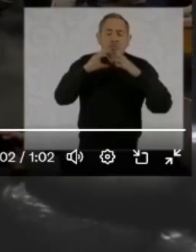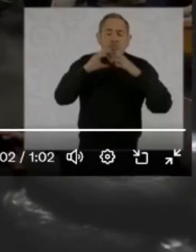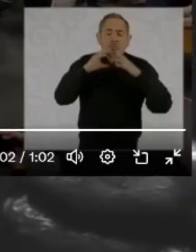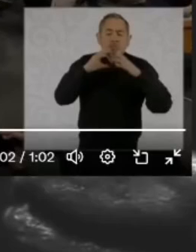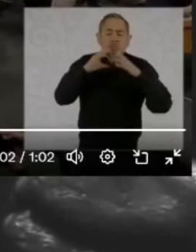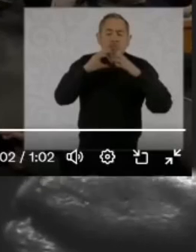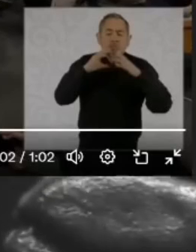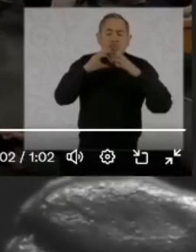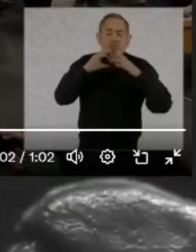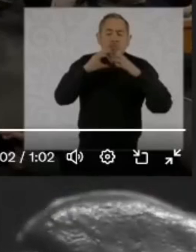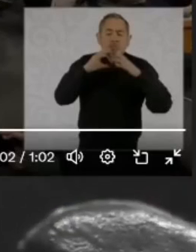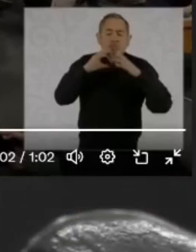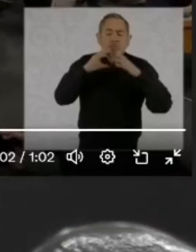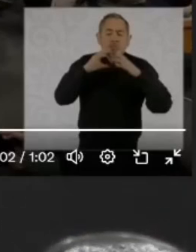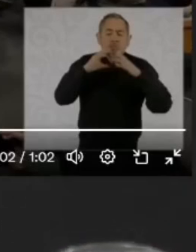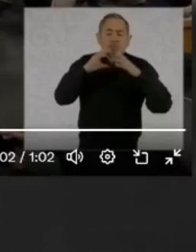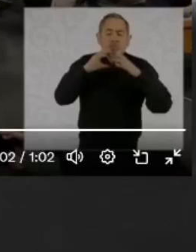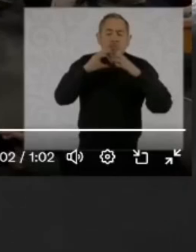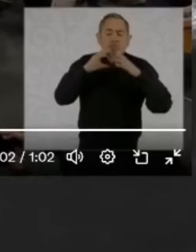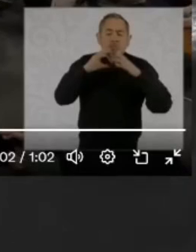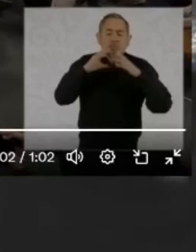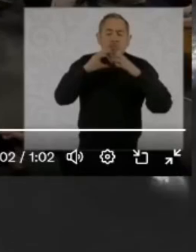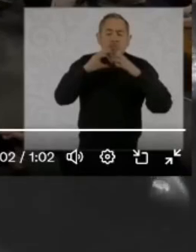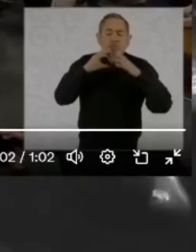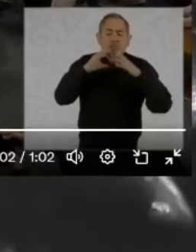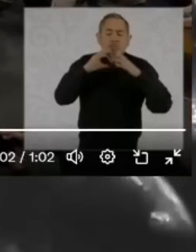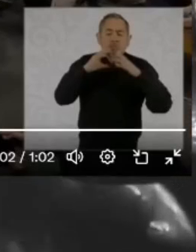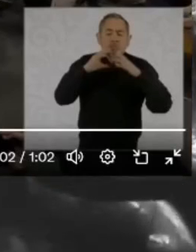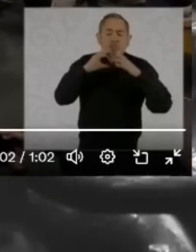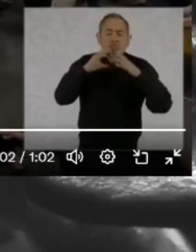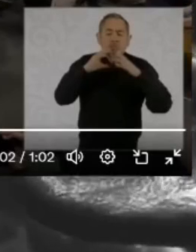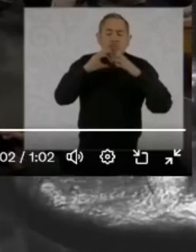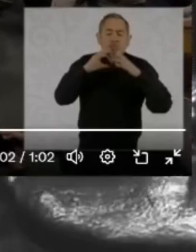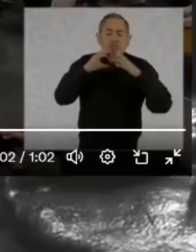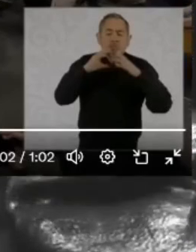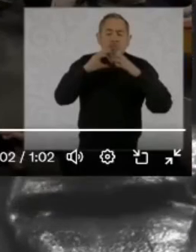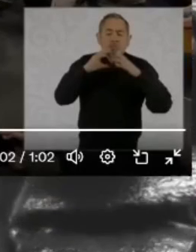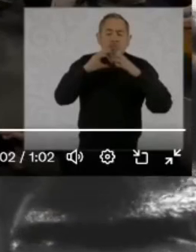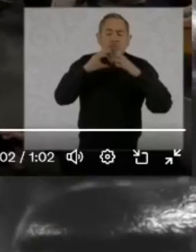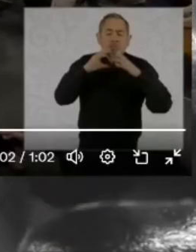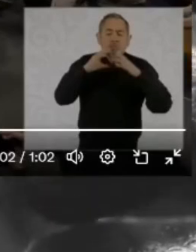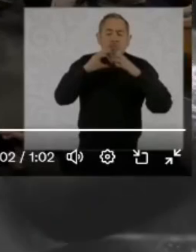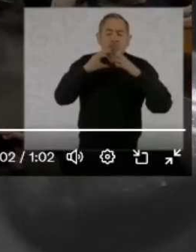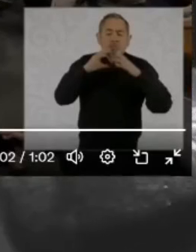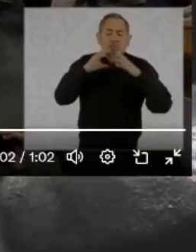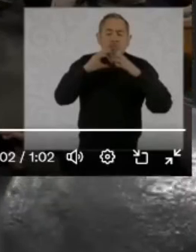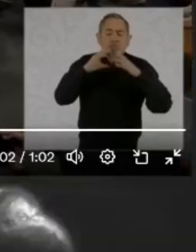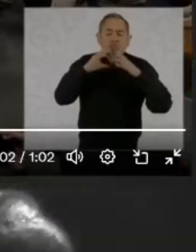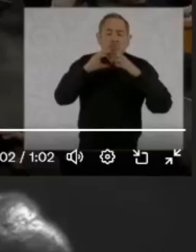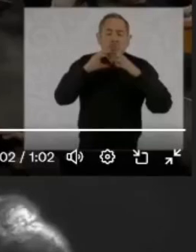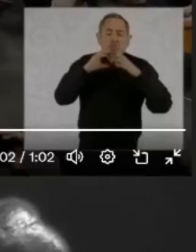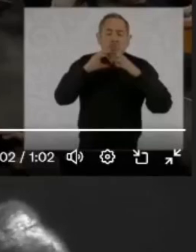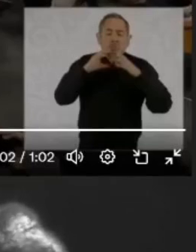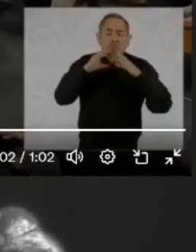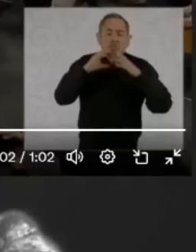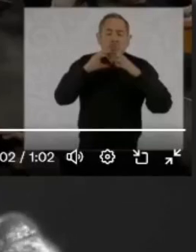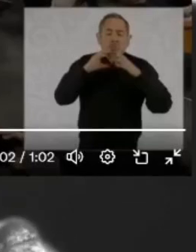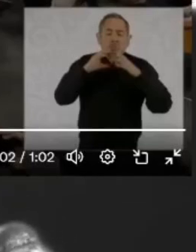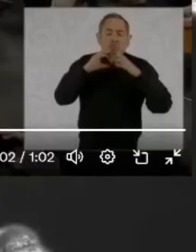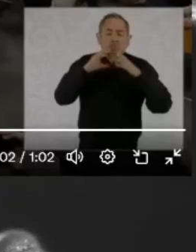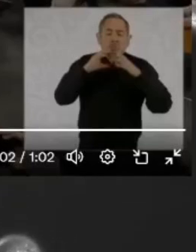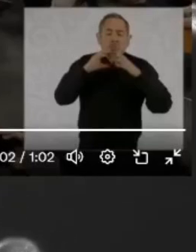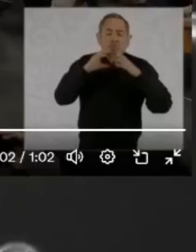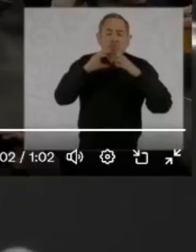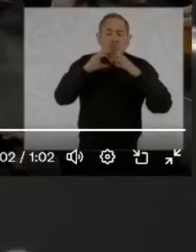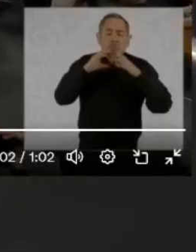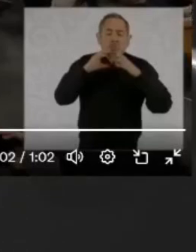colindaban, y hay un granero muy famoso que se tenía, y que desde ahí se llevaba todo, se llevaba huevos, se llevaba carne, lo que